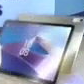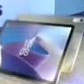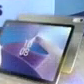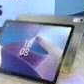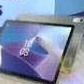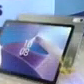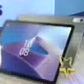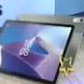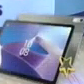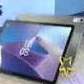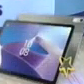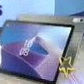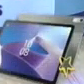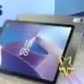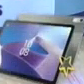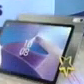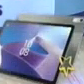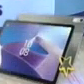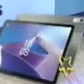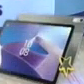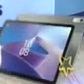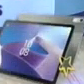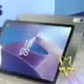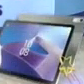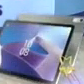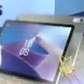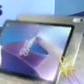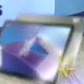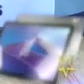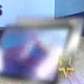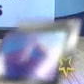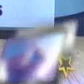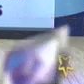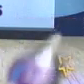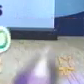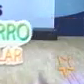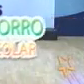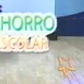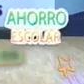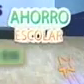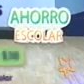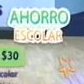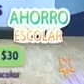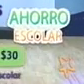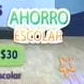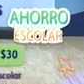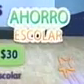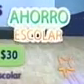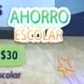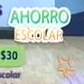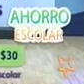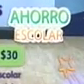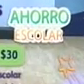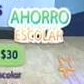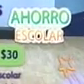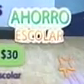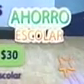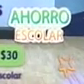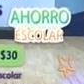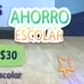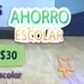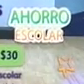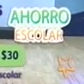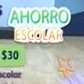participa en el sorteo de 8 tablets si es uno de los felices ganadores si eres asociado de ACOMIDRL participa en el sorteo de 8 tablets por